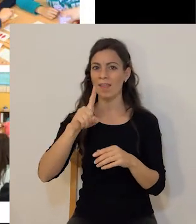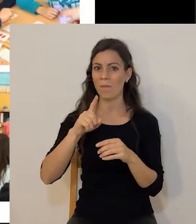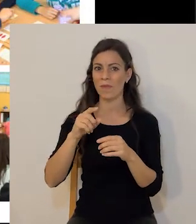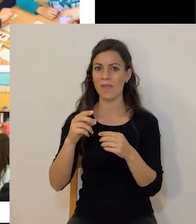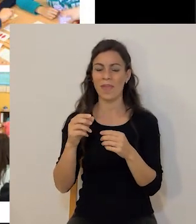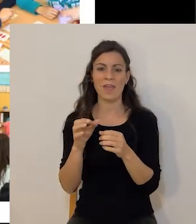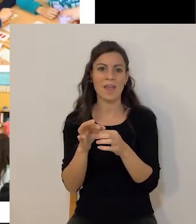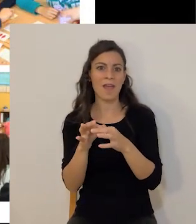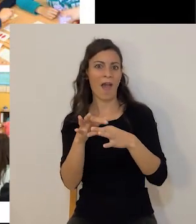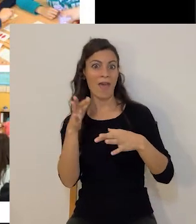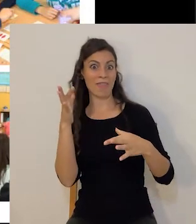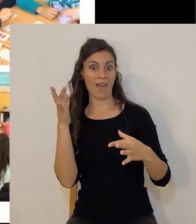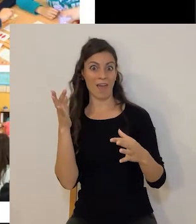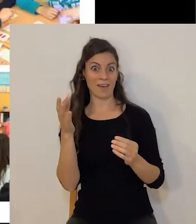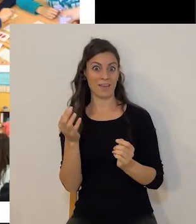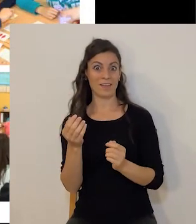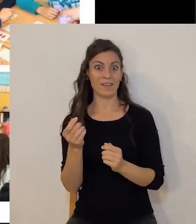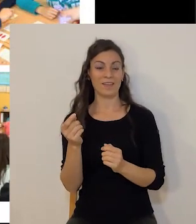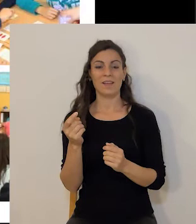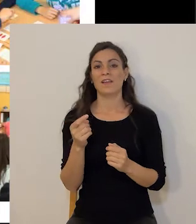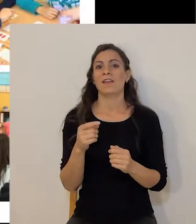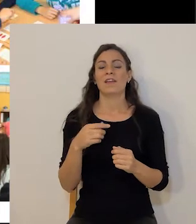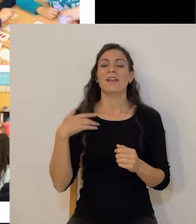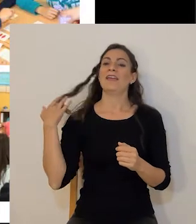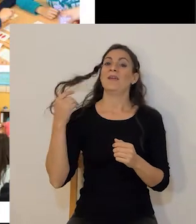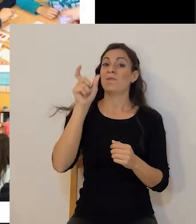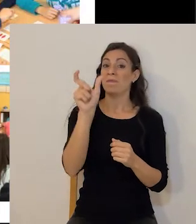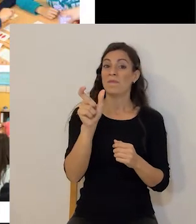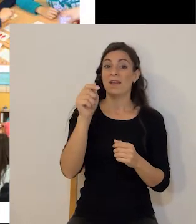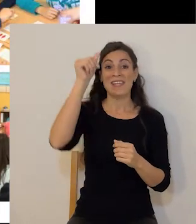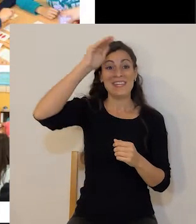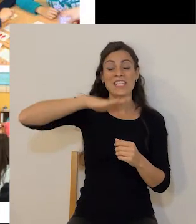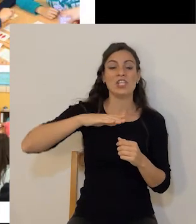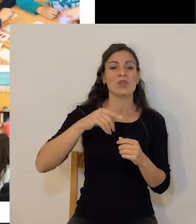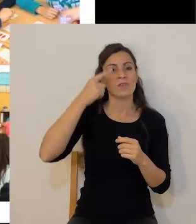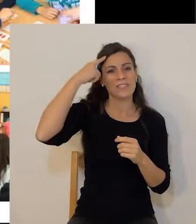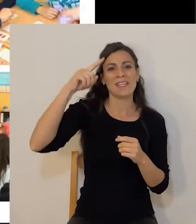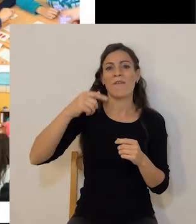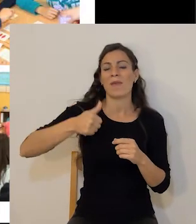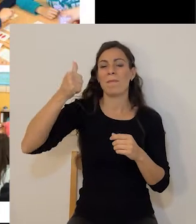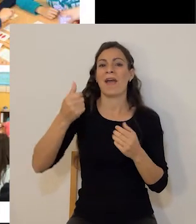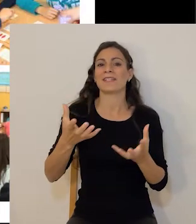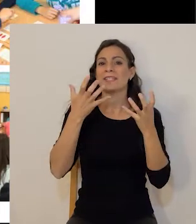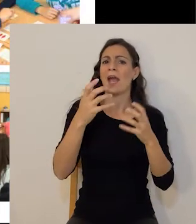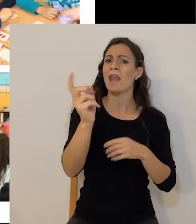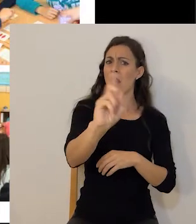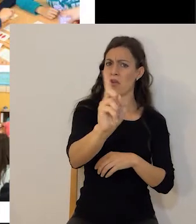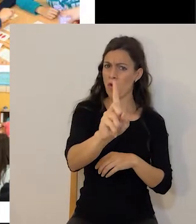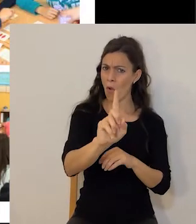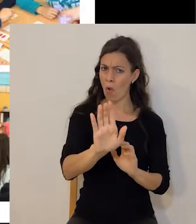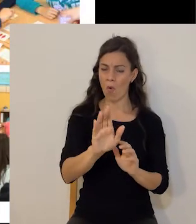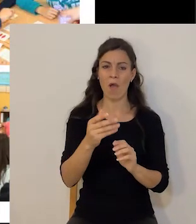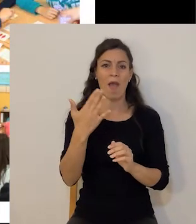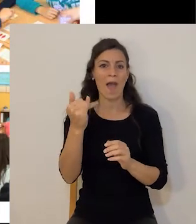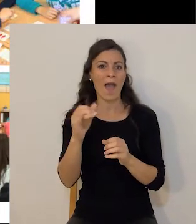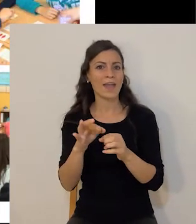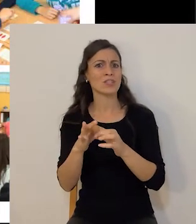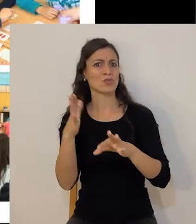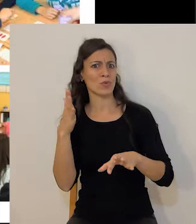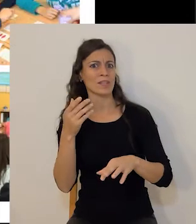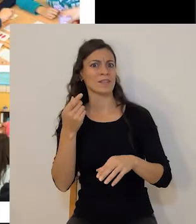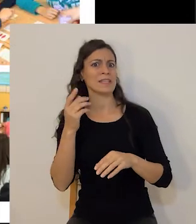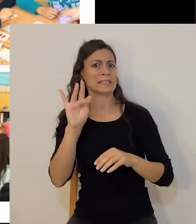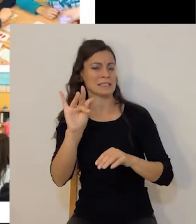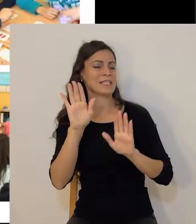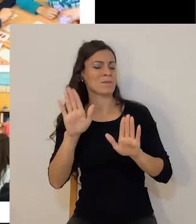va a ganar, no va a ganar el que más sabe, no. Va a ganar, hay un punto de azar, pero también es la actitud.